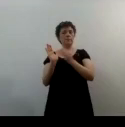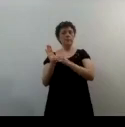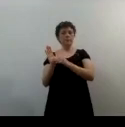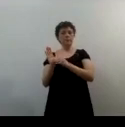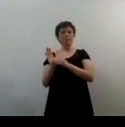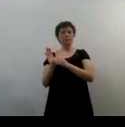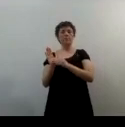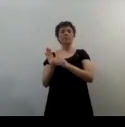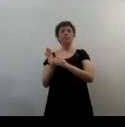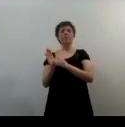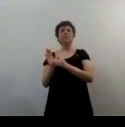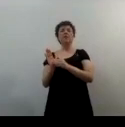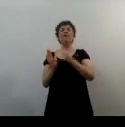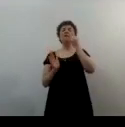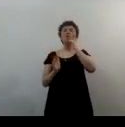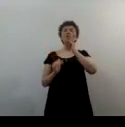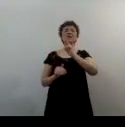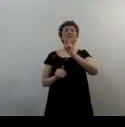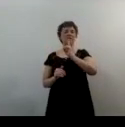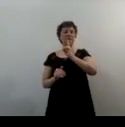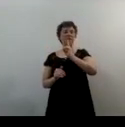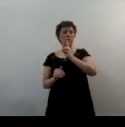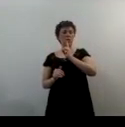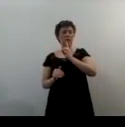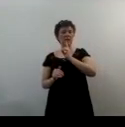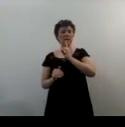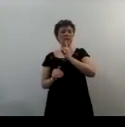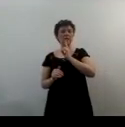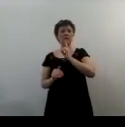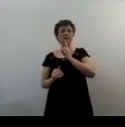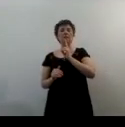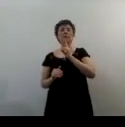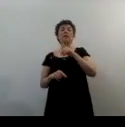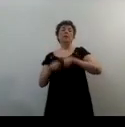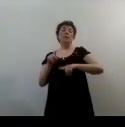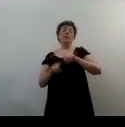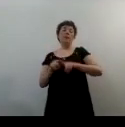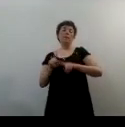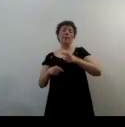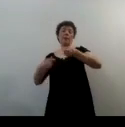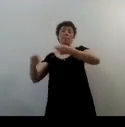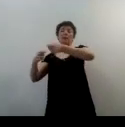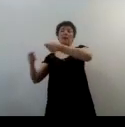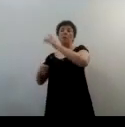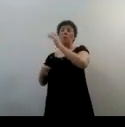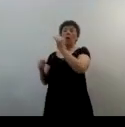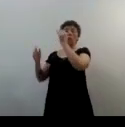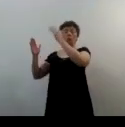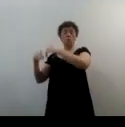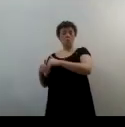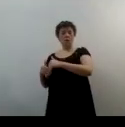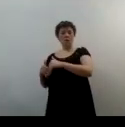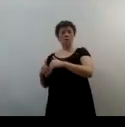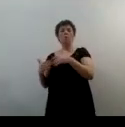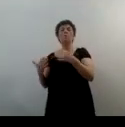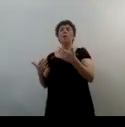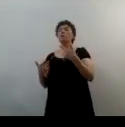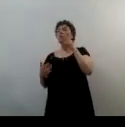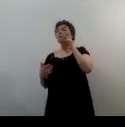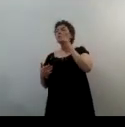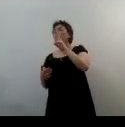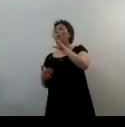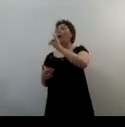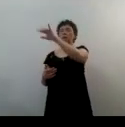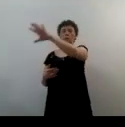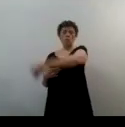sobre todo en frutas y verduras, como obviamente depende de lo que haya en el mercado, pues es sobre todo la que haya y lo